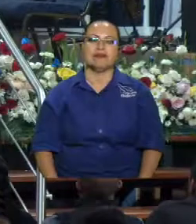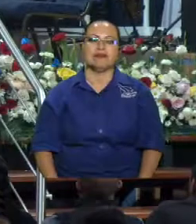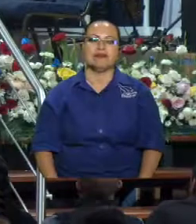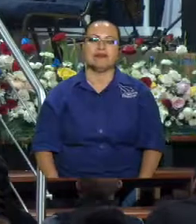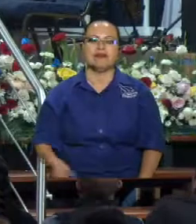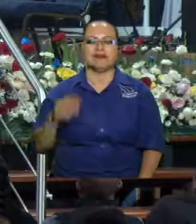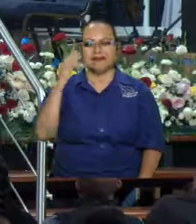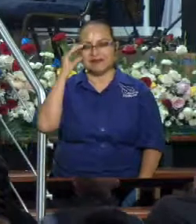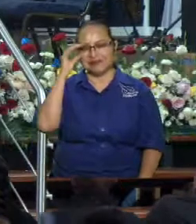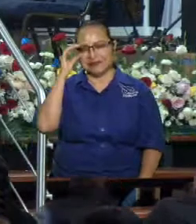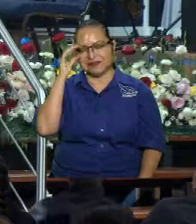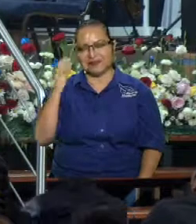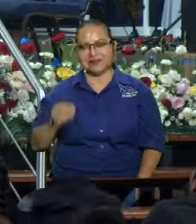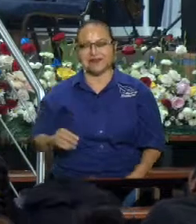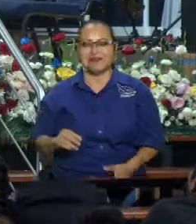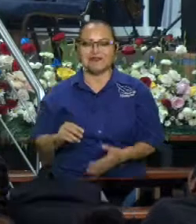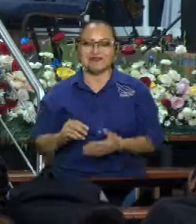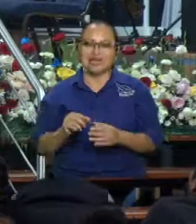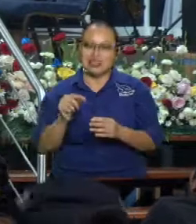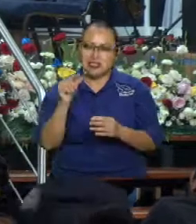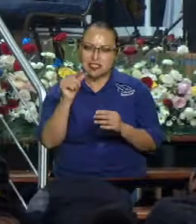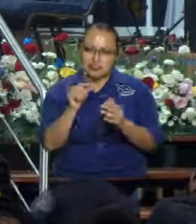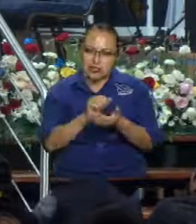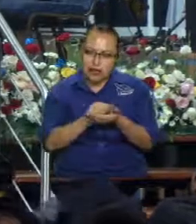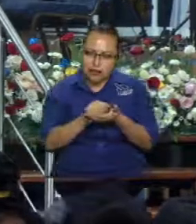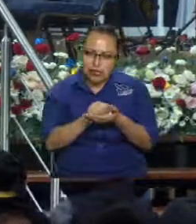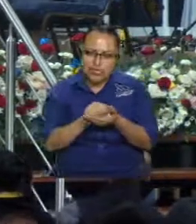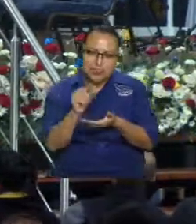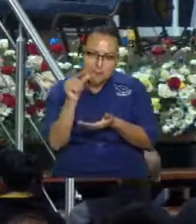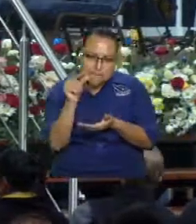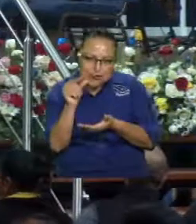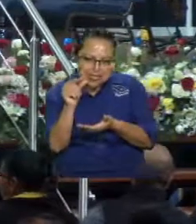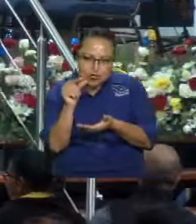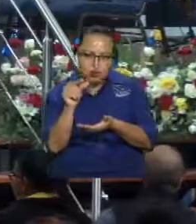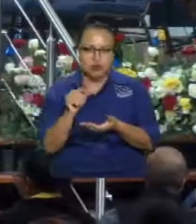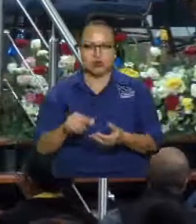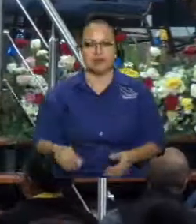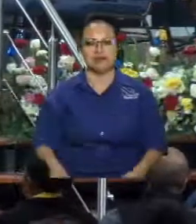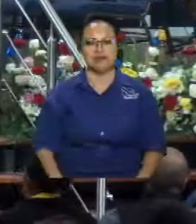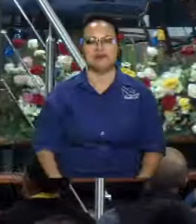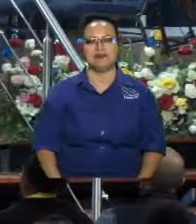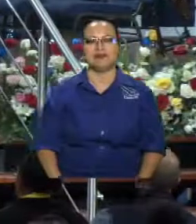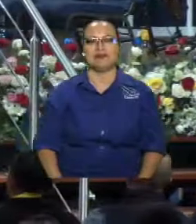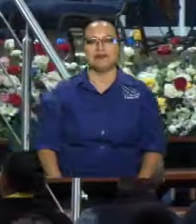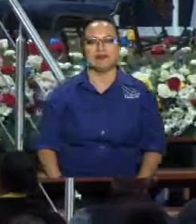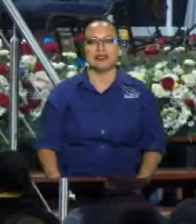hermano. Que uno siente que se está lavando con los dedos solamente, ¿va?